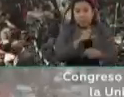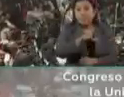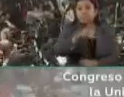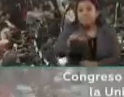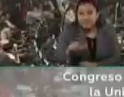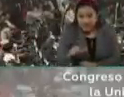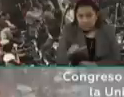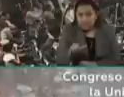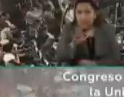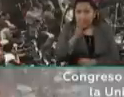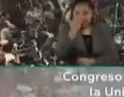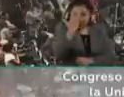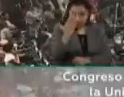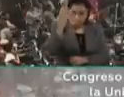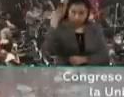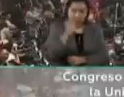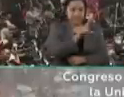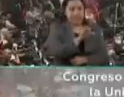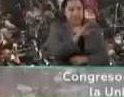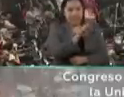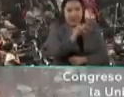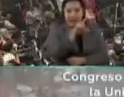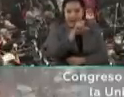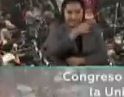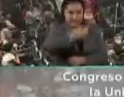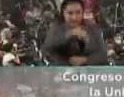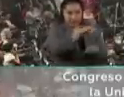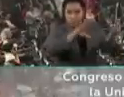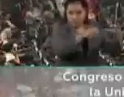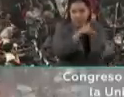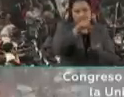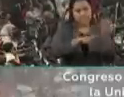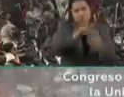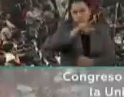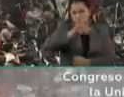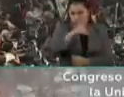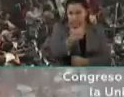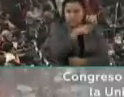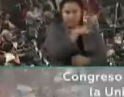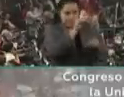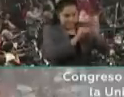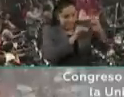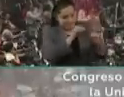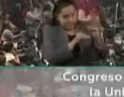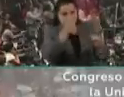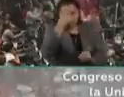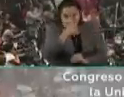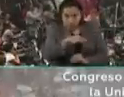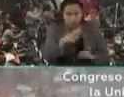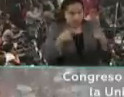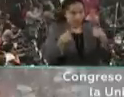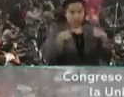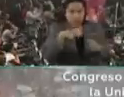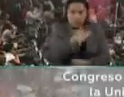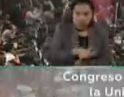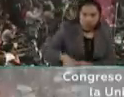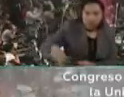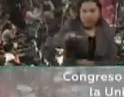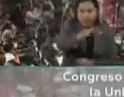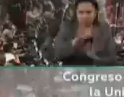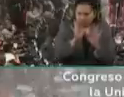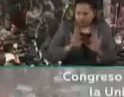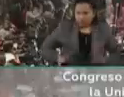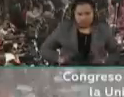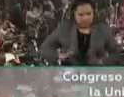incluyeron en 1857 la soberanía del pueblo, 6 años después, Abraham